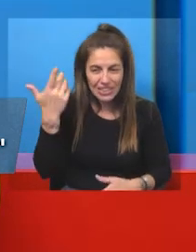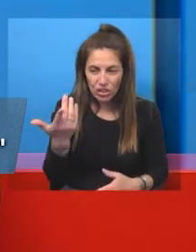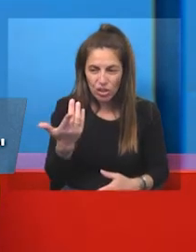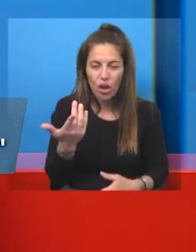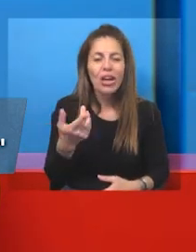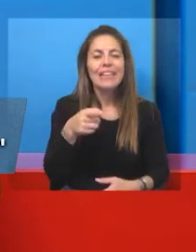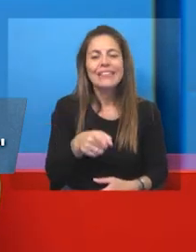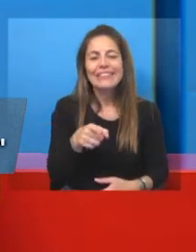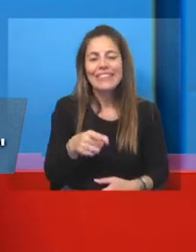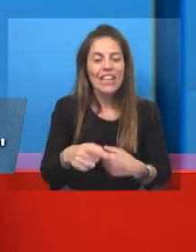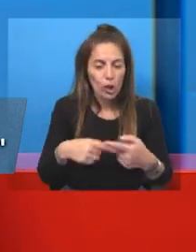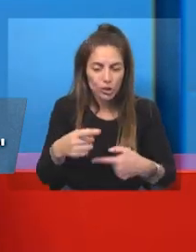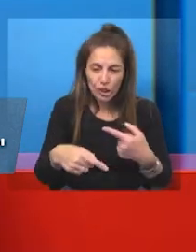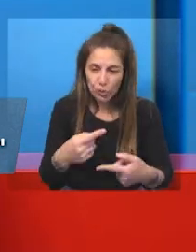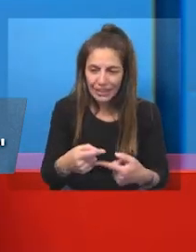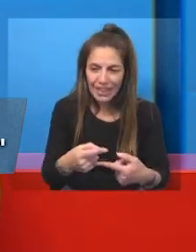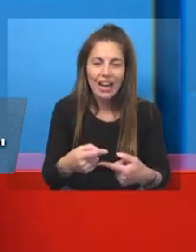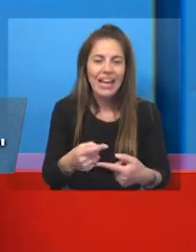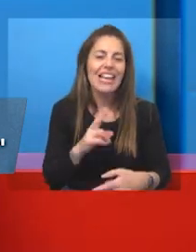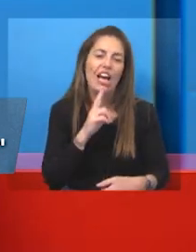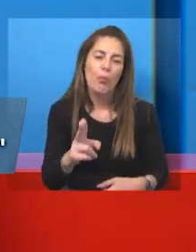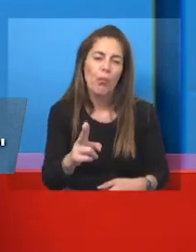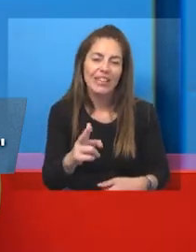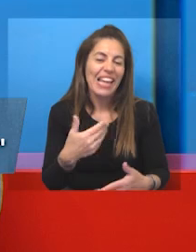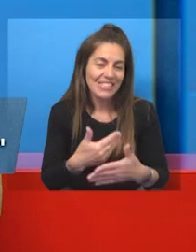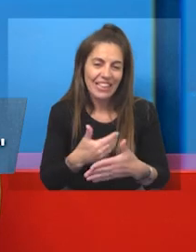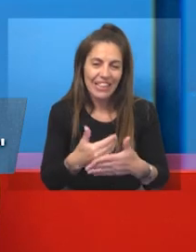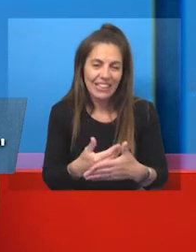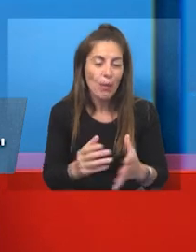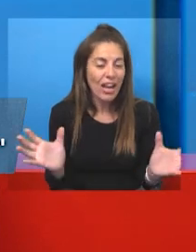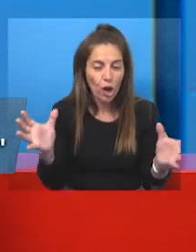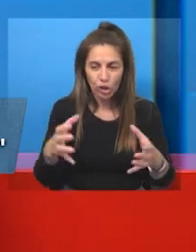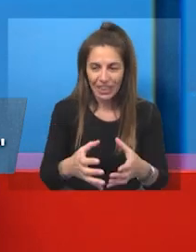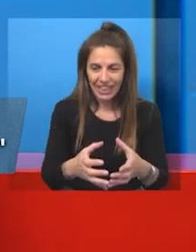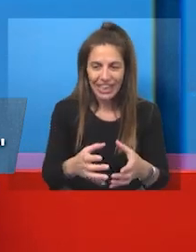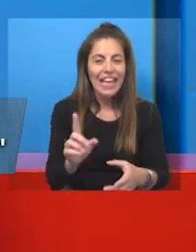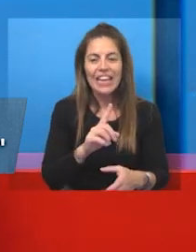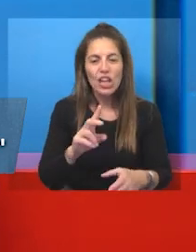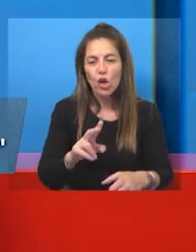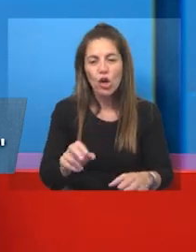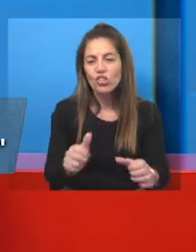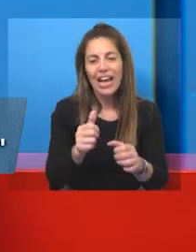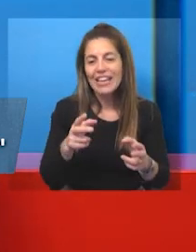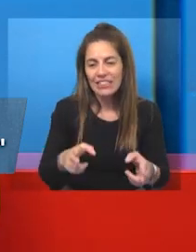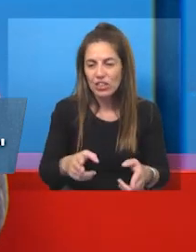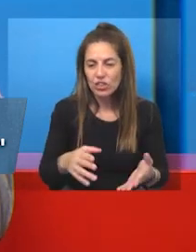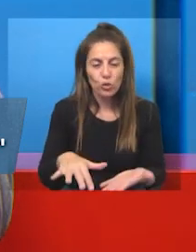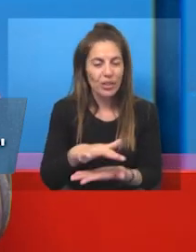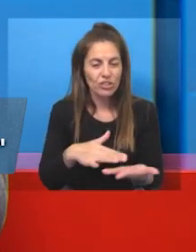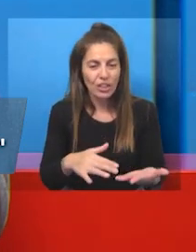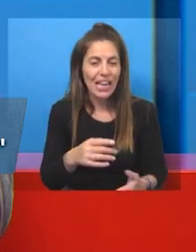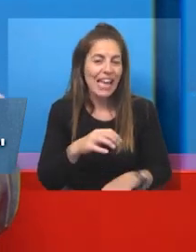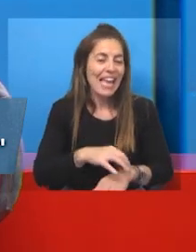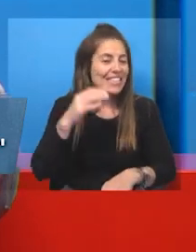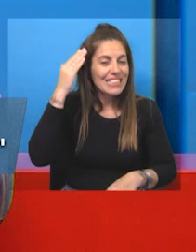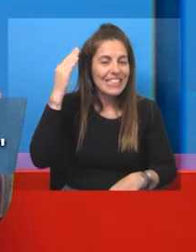y y y y esa continuidad va a ser la respuesta de cercanía para contener este que no sucedan estos episodios y el psiquiatra